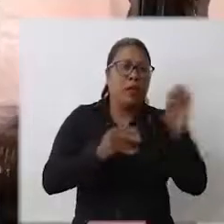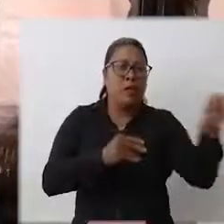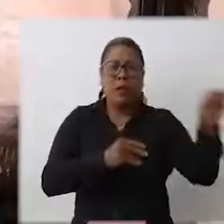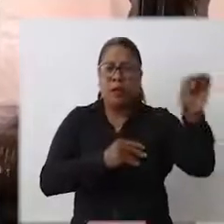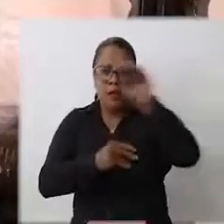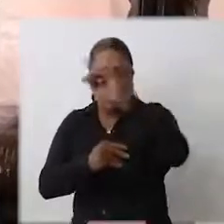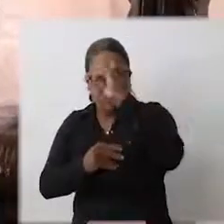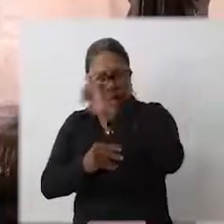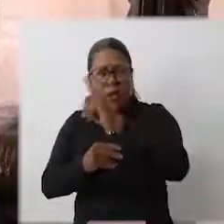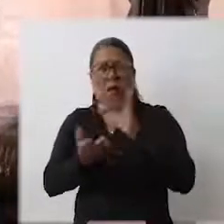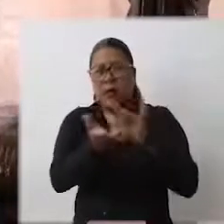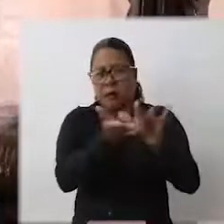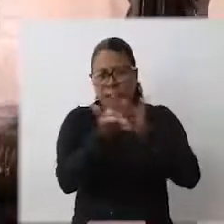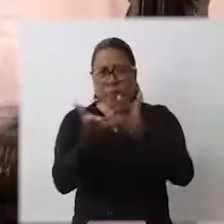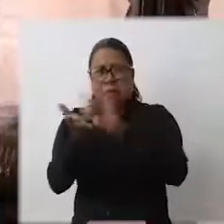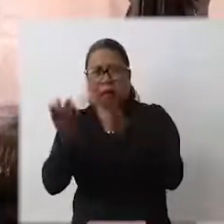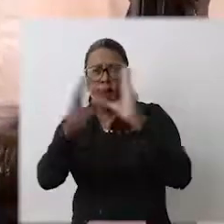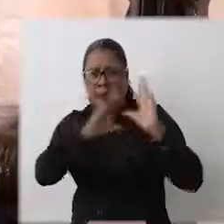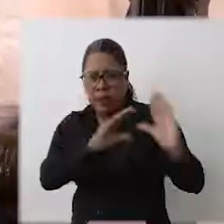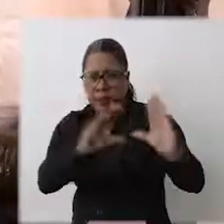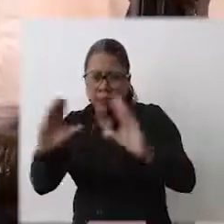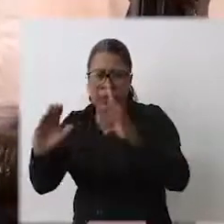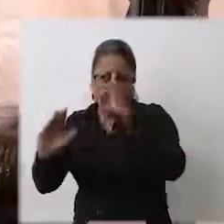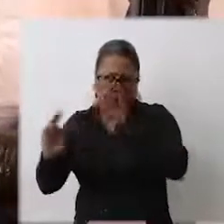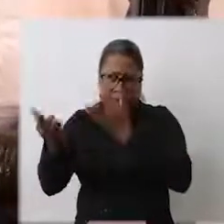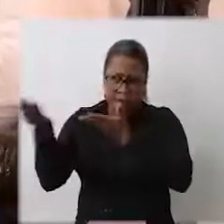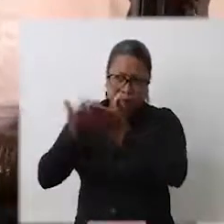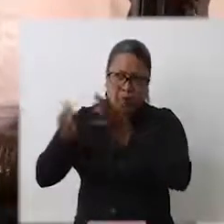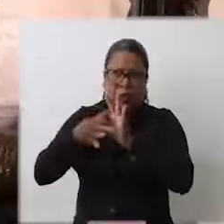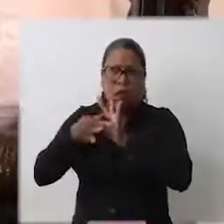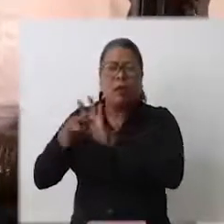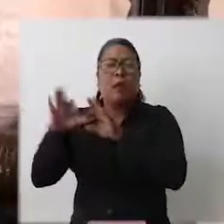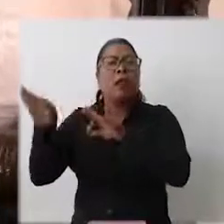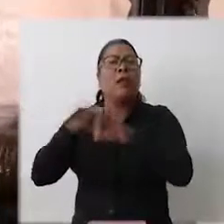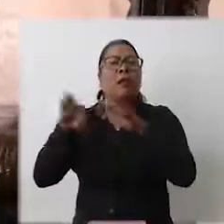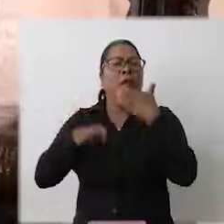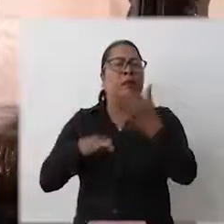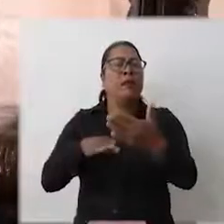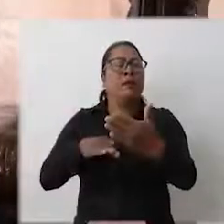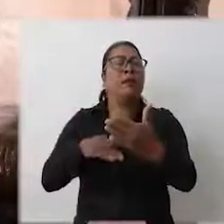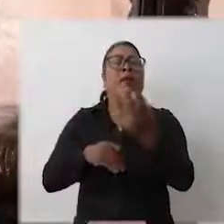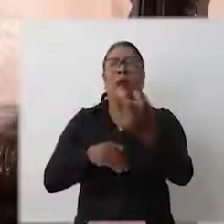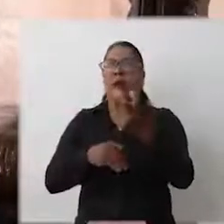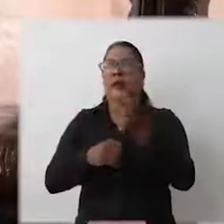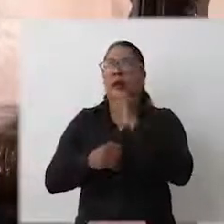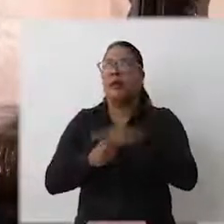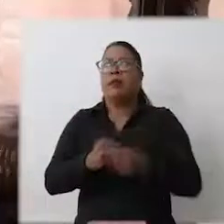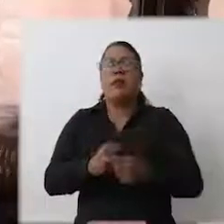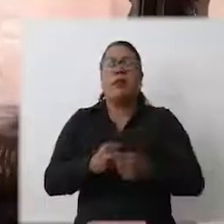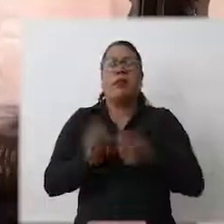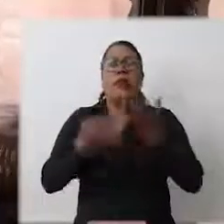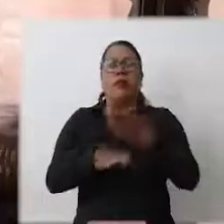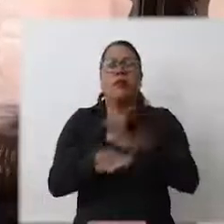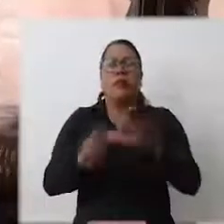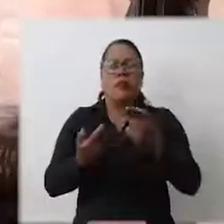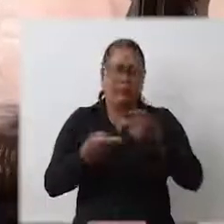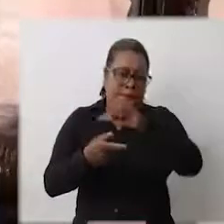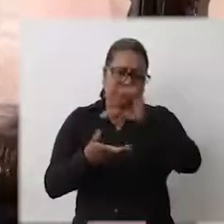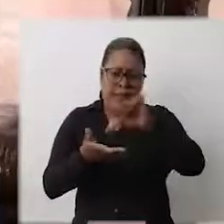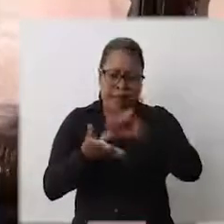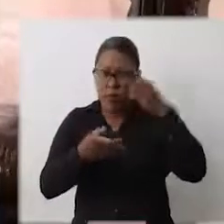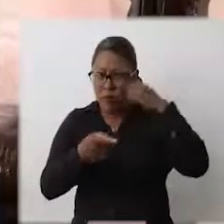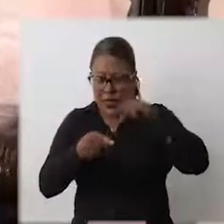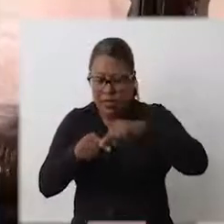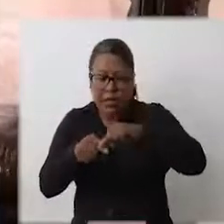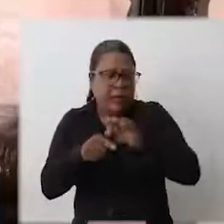la participación de los municipios conurbados será lo que hay una buena aceptación de esa coordinación que podemos llevar más adelante. Celebro